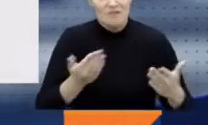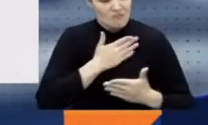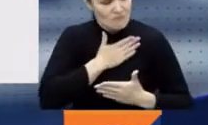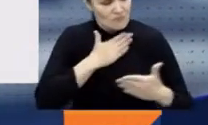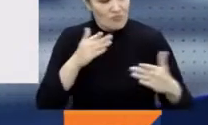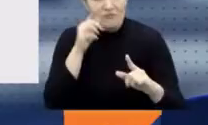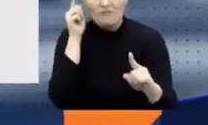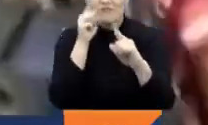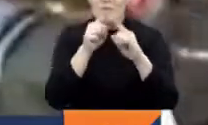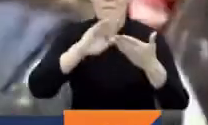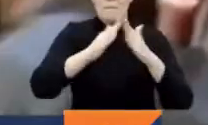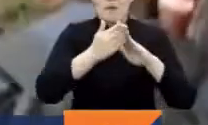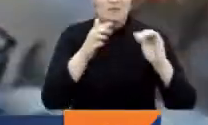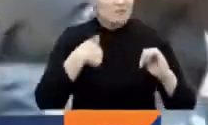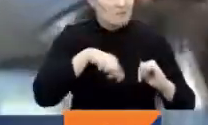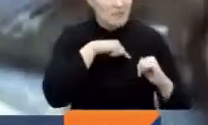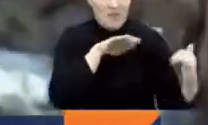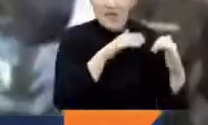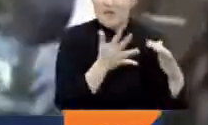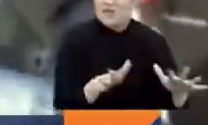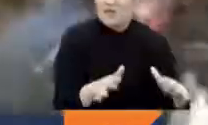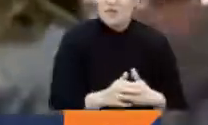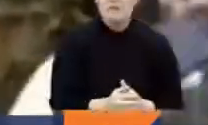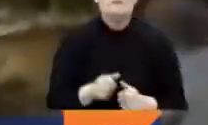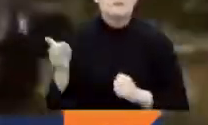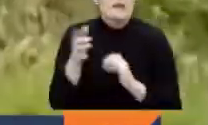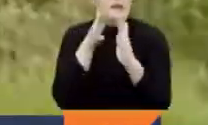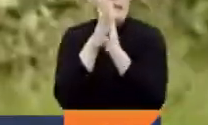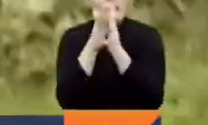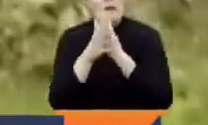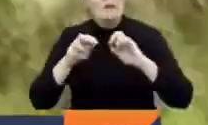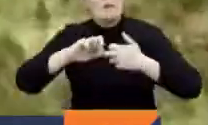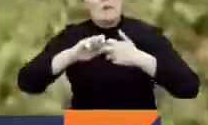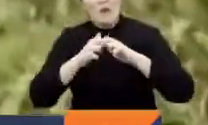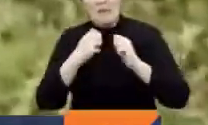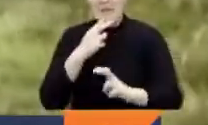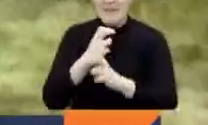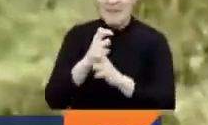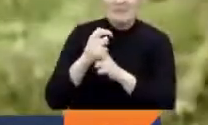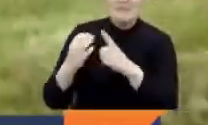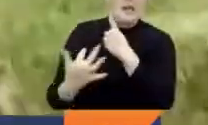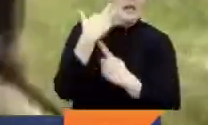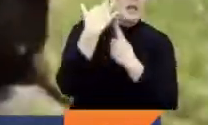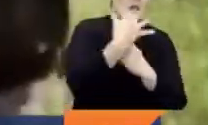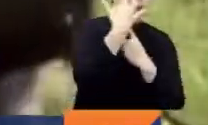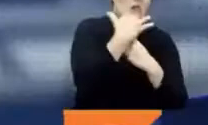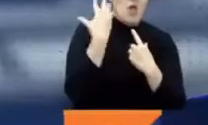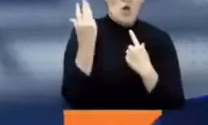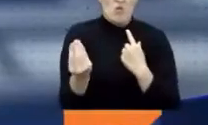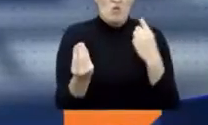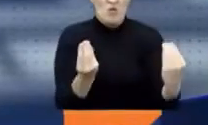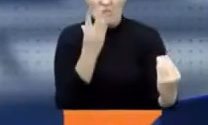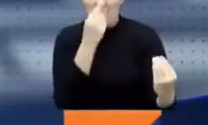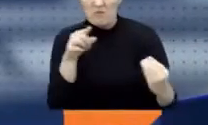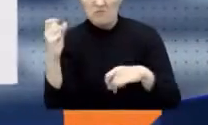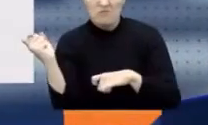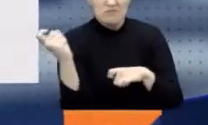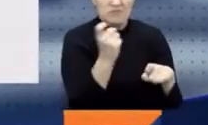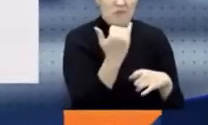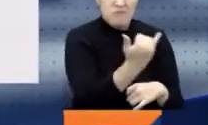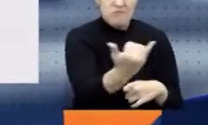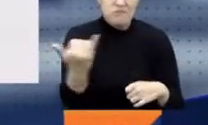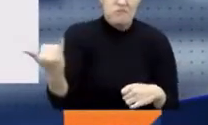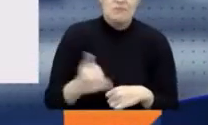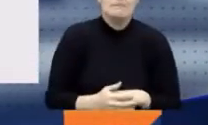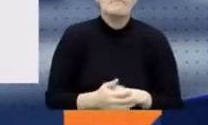paz, jamás para la guerra. Se refirió a las dificultades para trabajar en los territorios por la presencia de grupos armados. En este marco